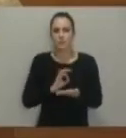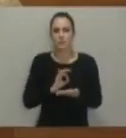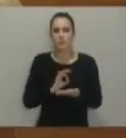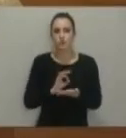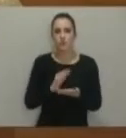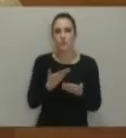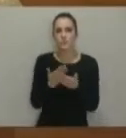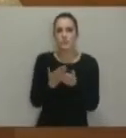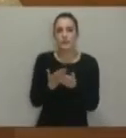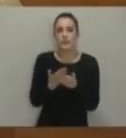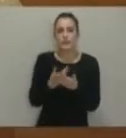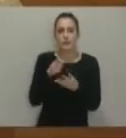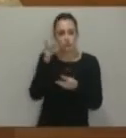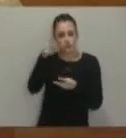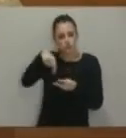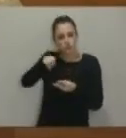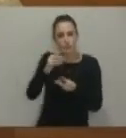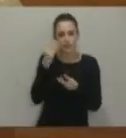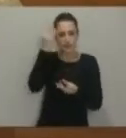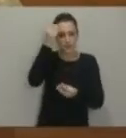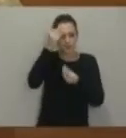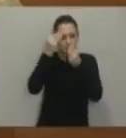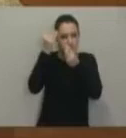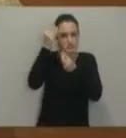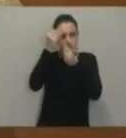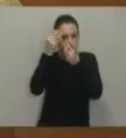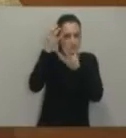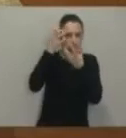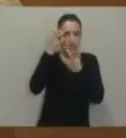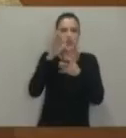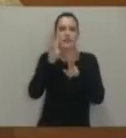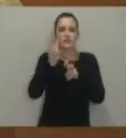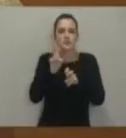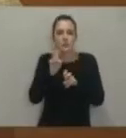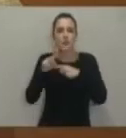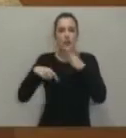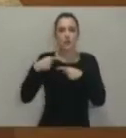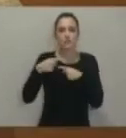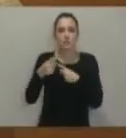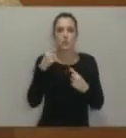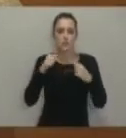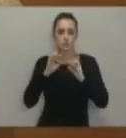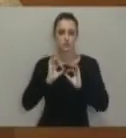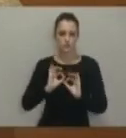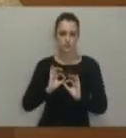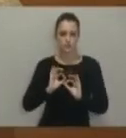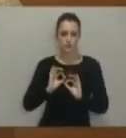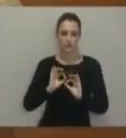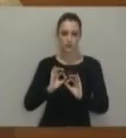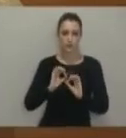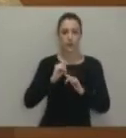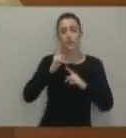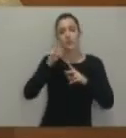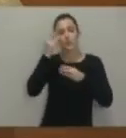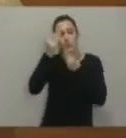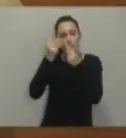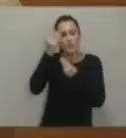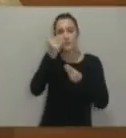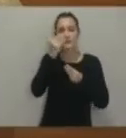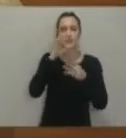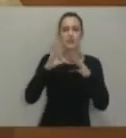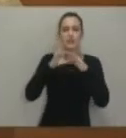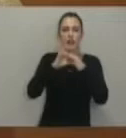reflexionen sobre las consecuencias de sus decisiones, que reflexionen sobre las consecuencias del cambio de modelo que